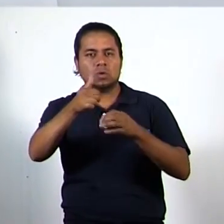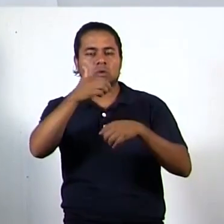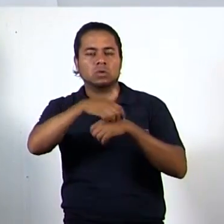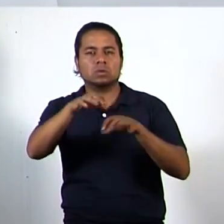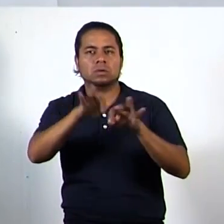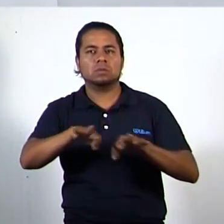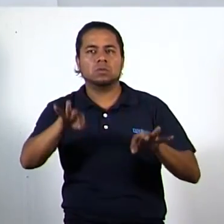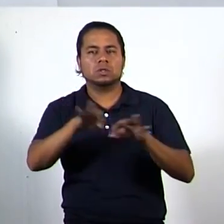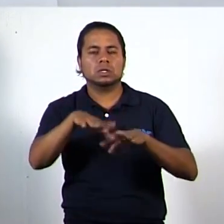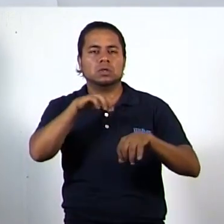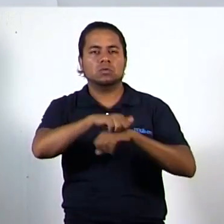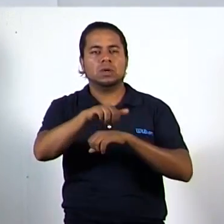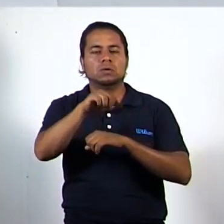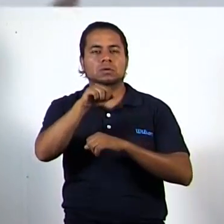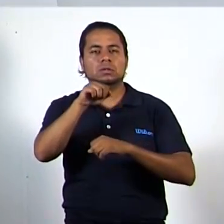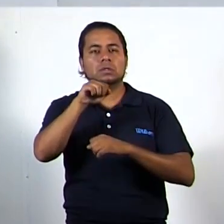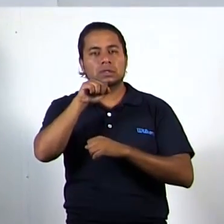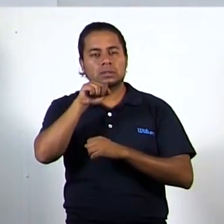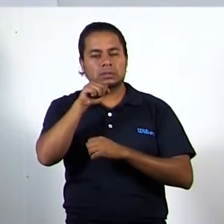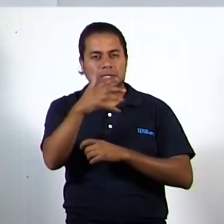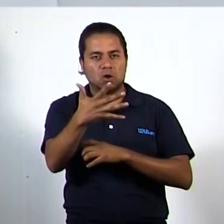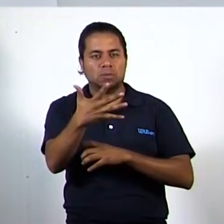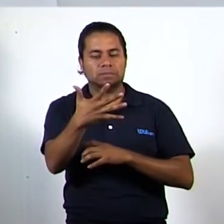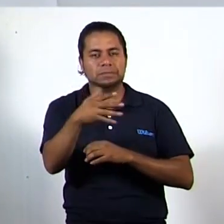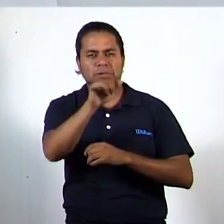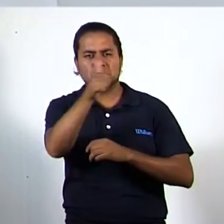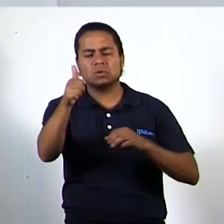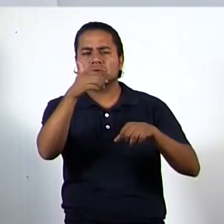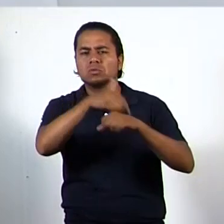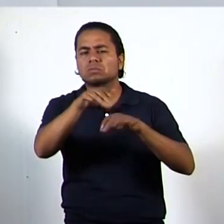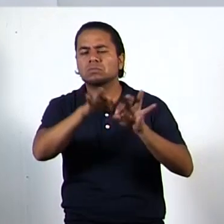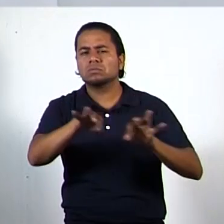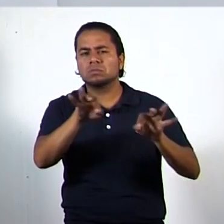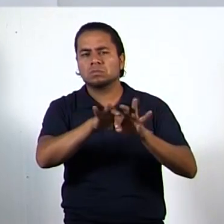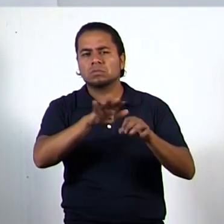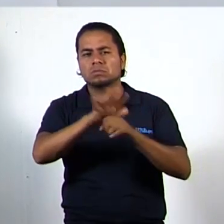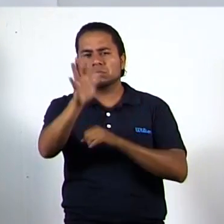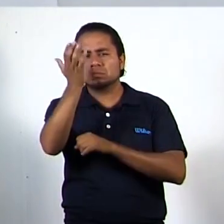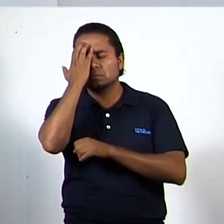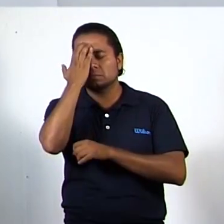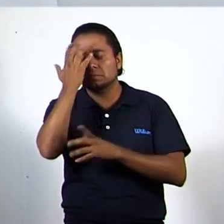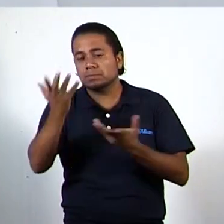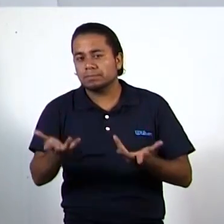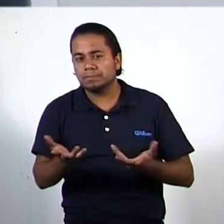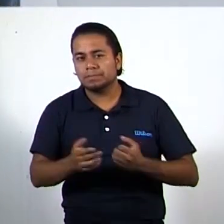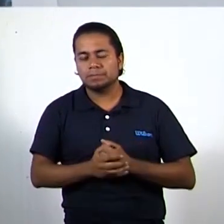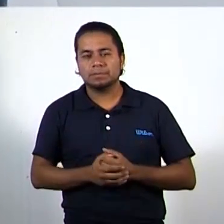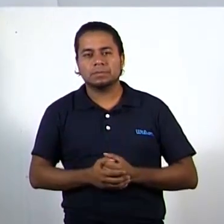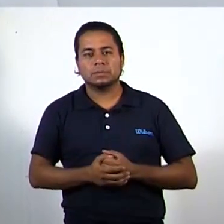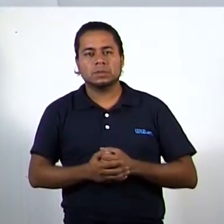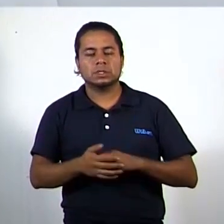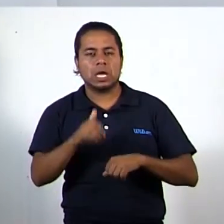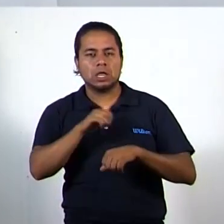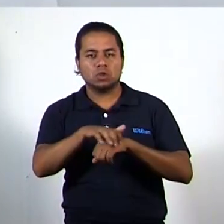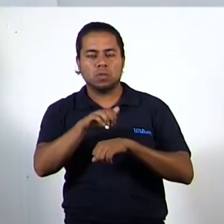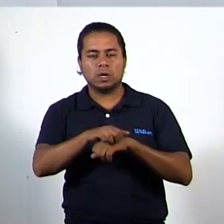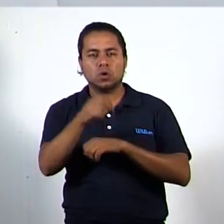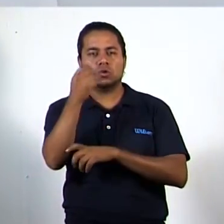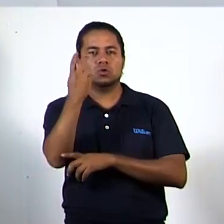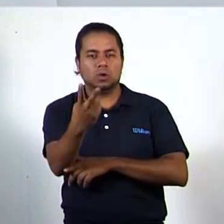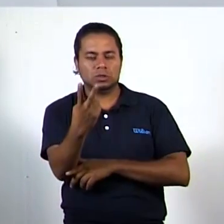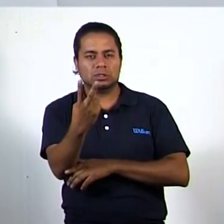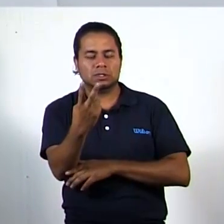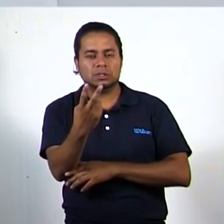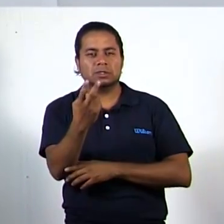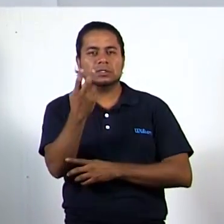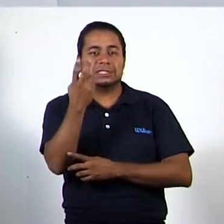5. ¿Qué otro número importante conoces? Efectivamente, el número 2, que fue